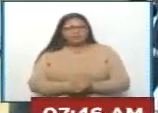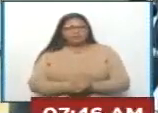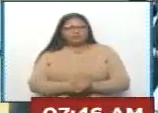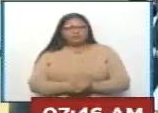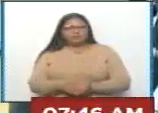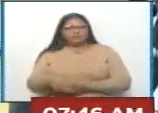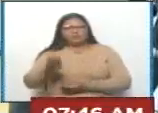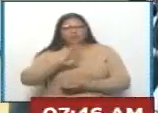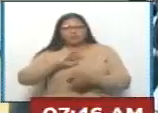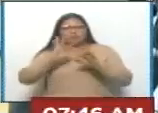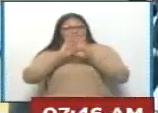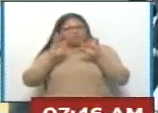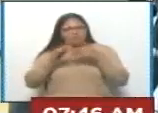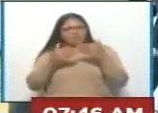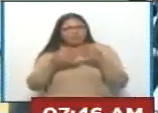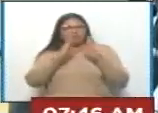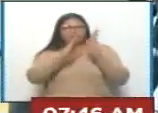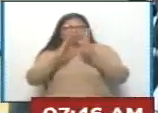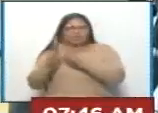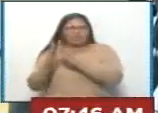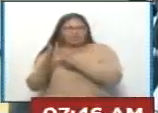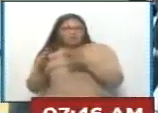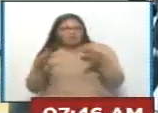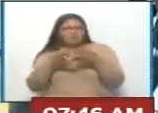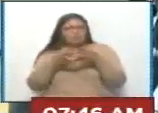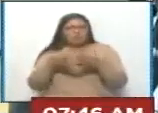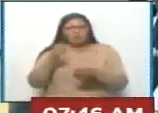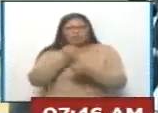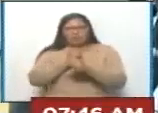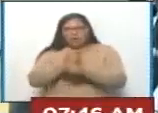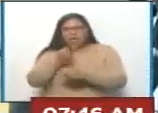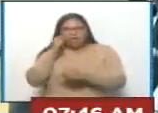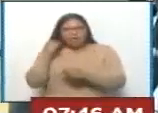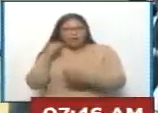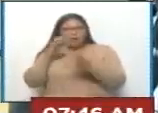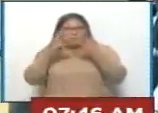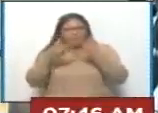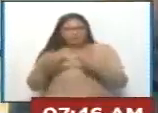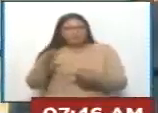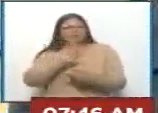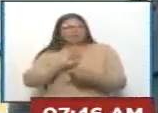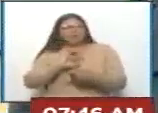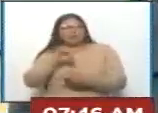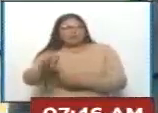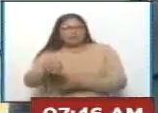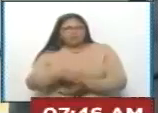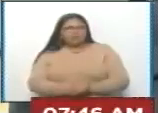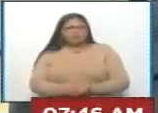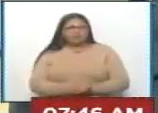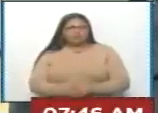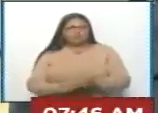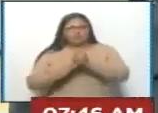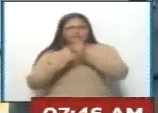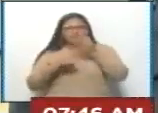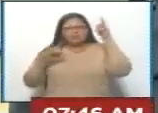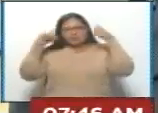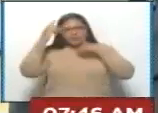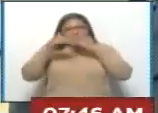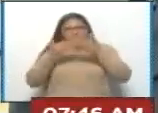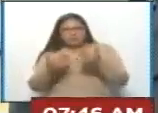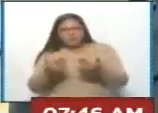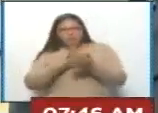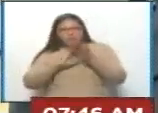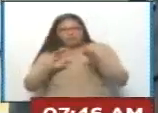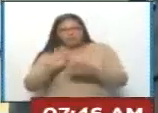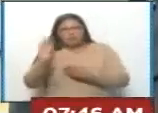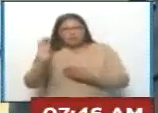pueblo organizándose, hay el sector de los trabajadores y las mismas empresas del Estado. El comandante Chávez lo decía, está en el plan de la